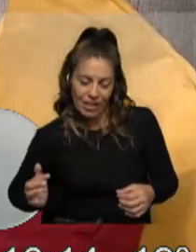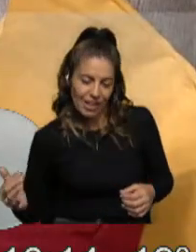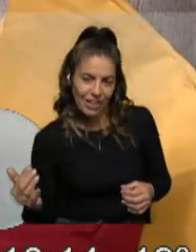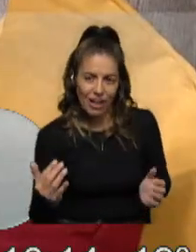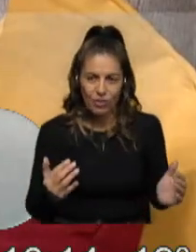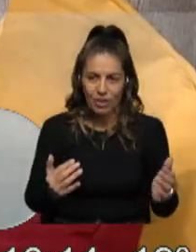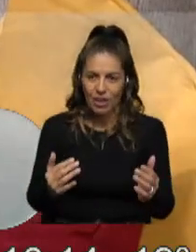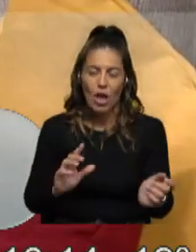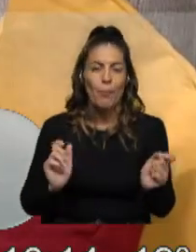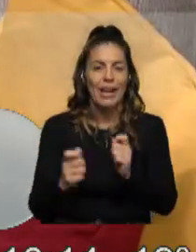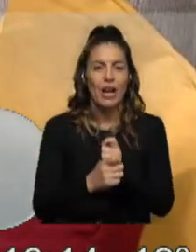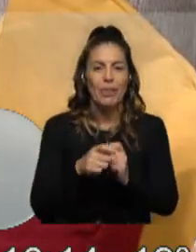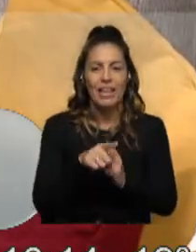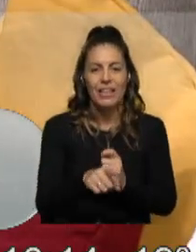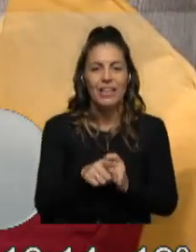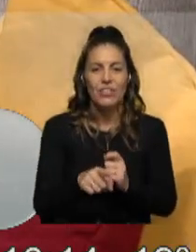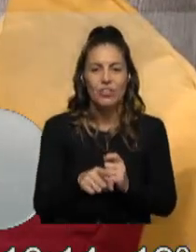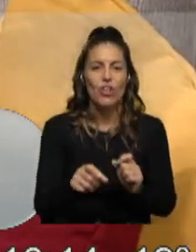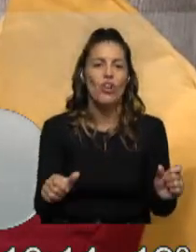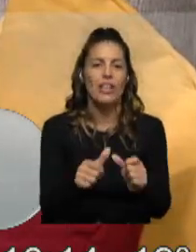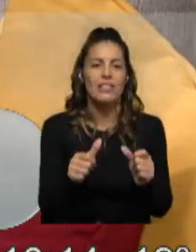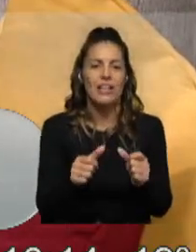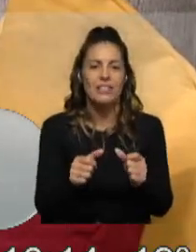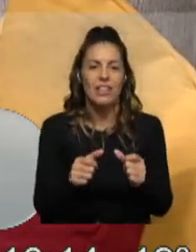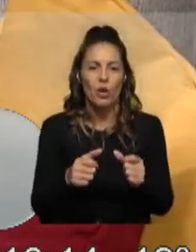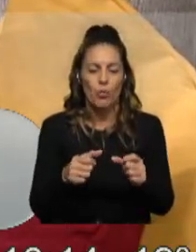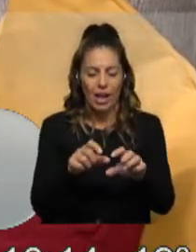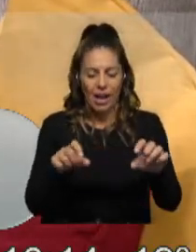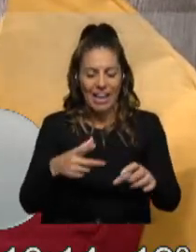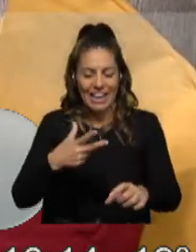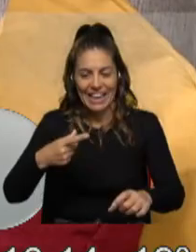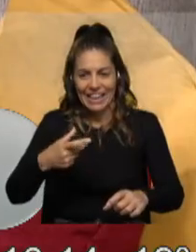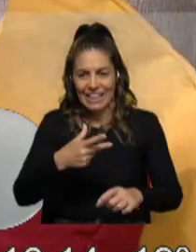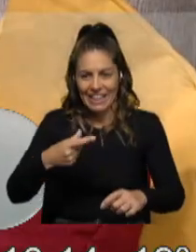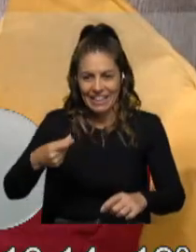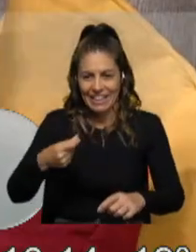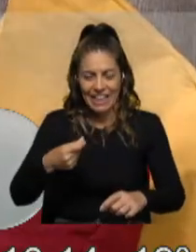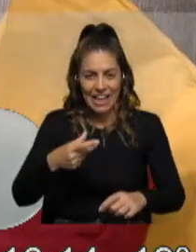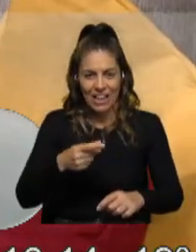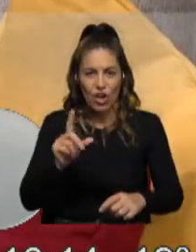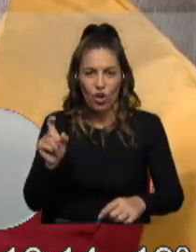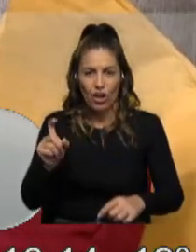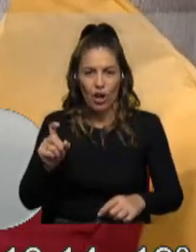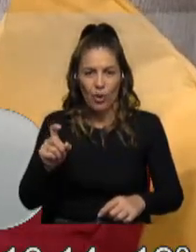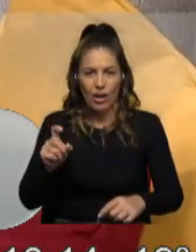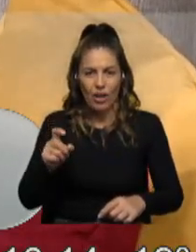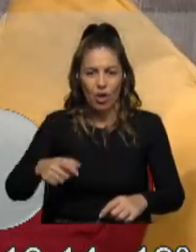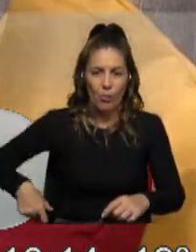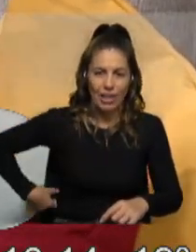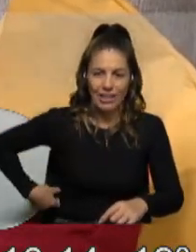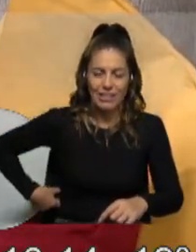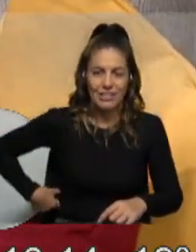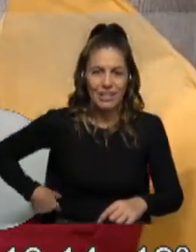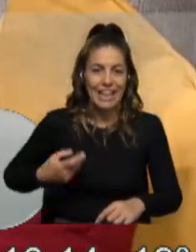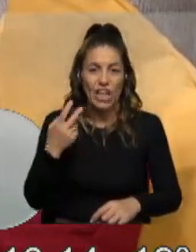modificar eso, lo que se intenta es hacer a veces una jeringa con agua o uno de esos aspersores, pero se trata de hacer como de faja o sin